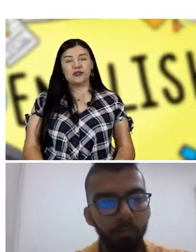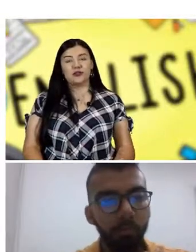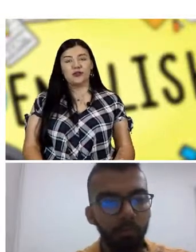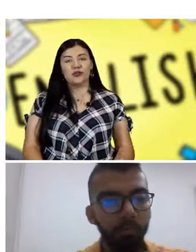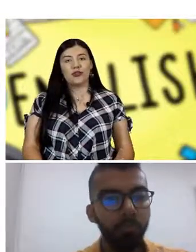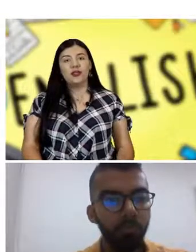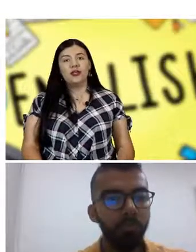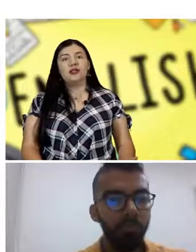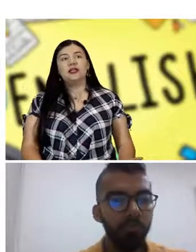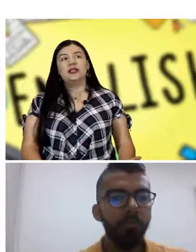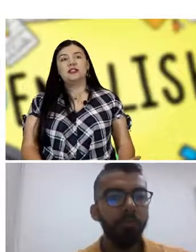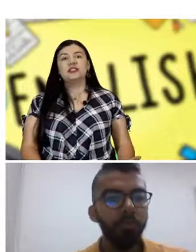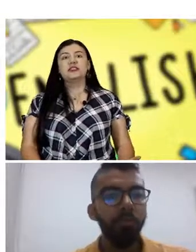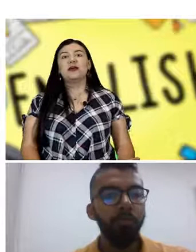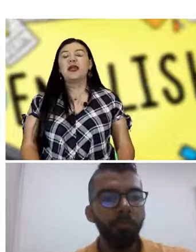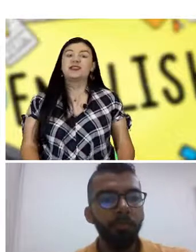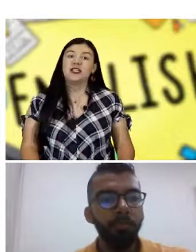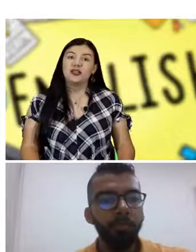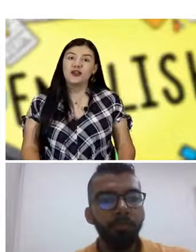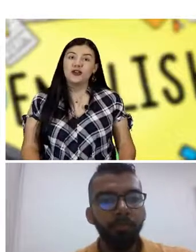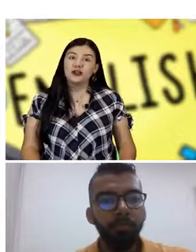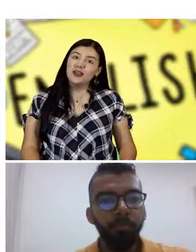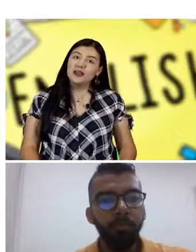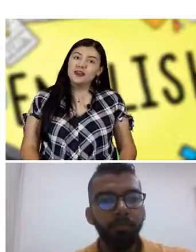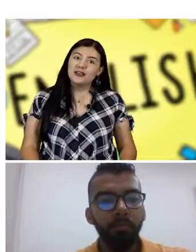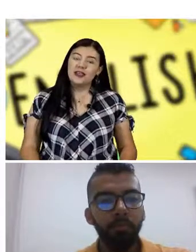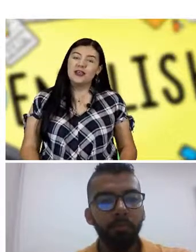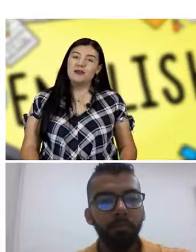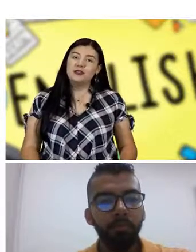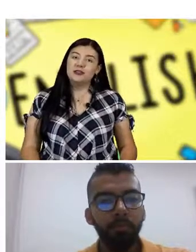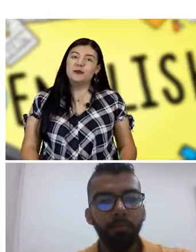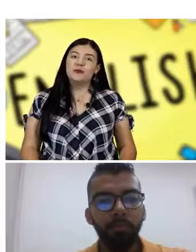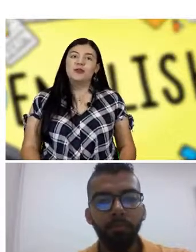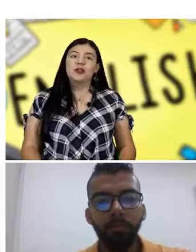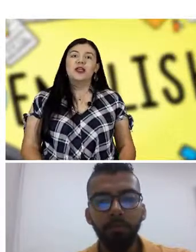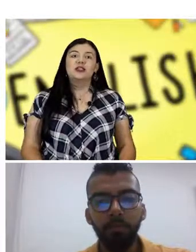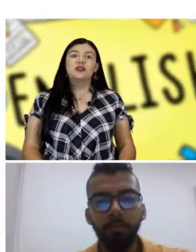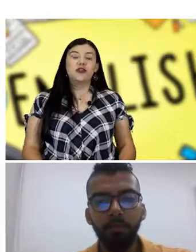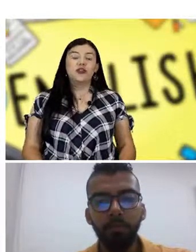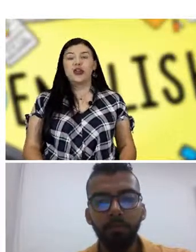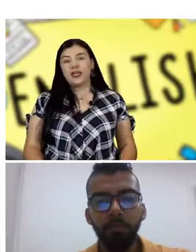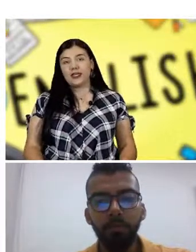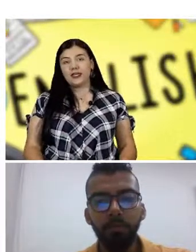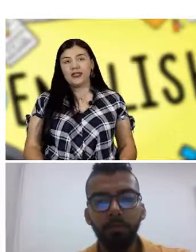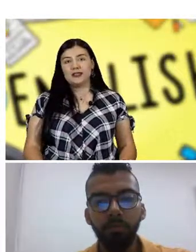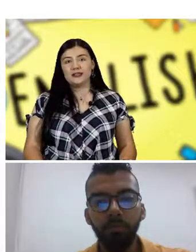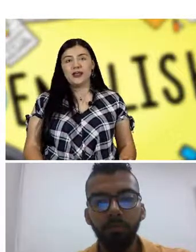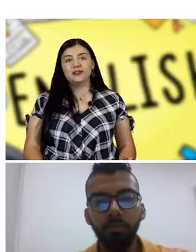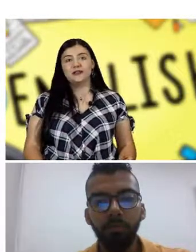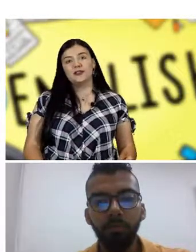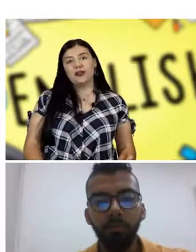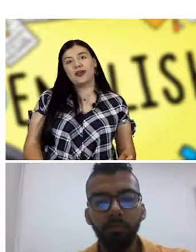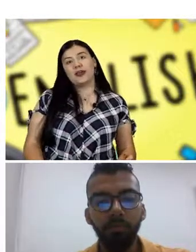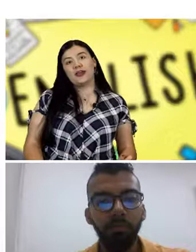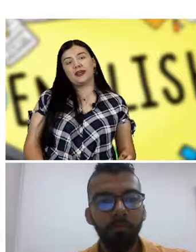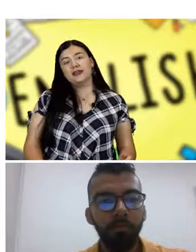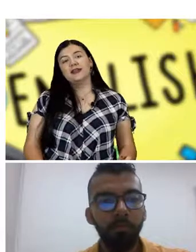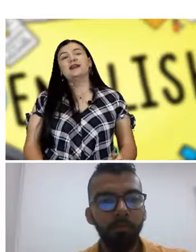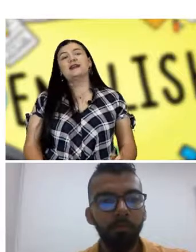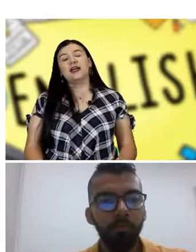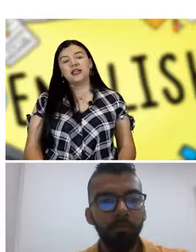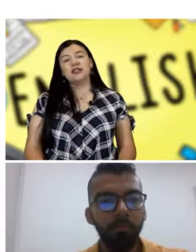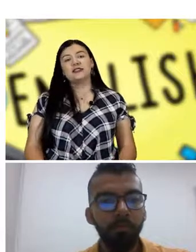T-O-O-T-H. Tooth. Entonces, para decir dolor de diente diríamos toothache, ¿ya?